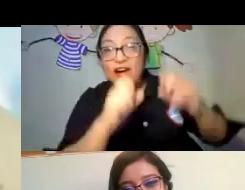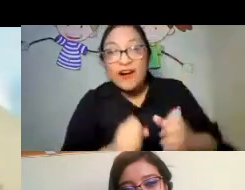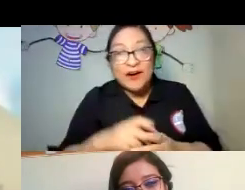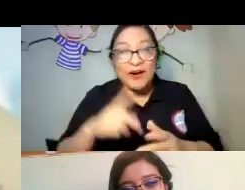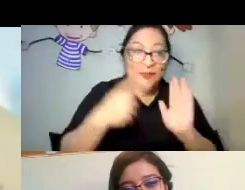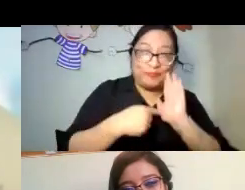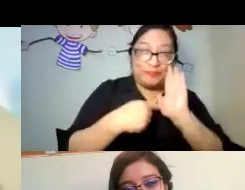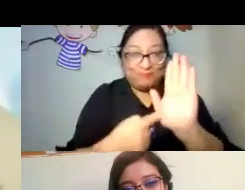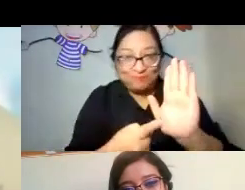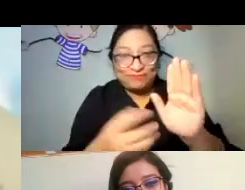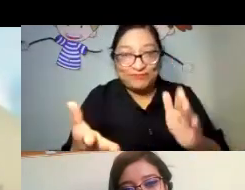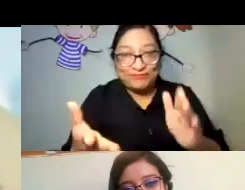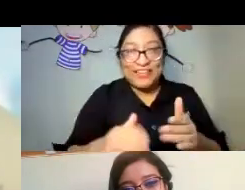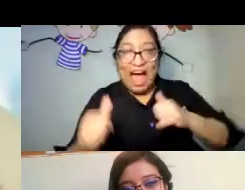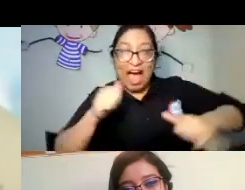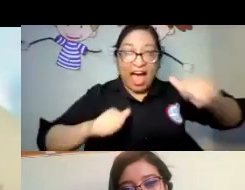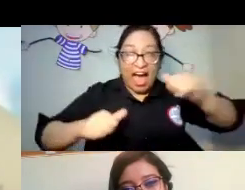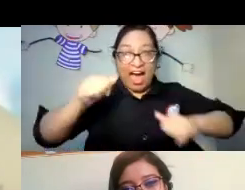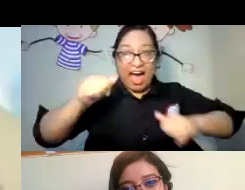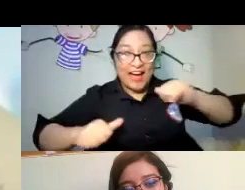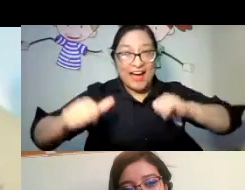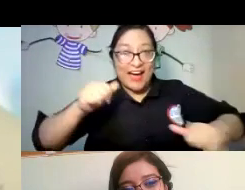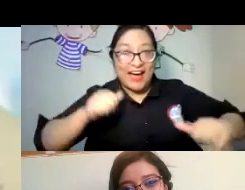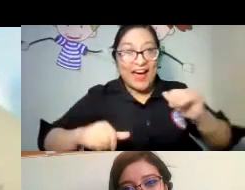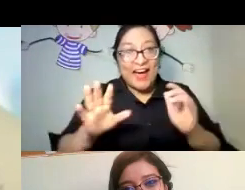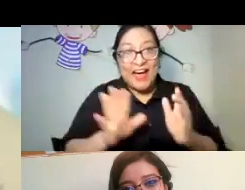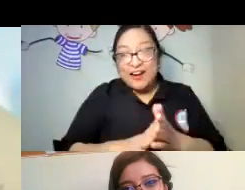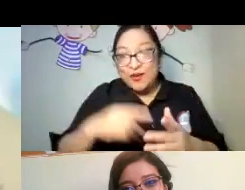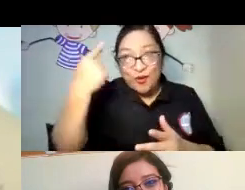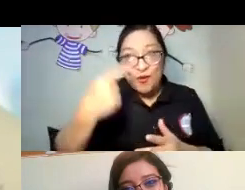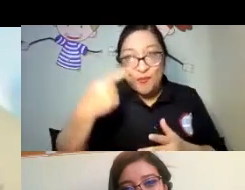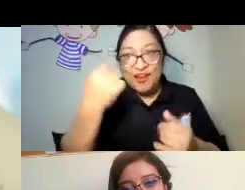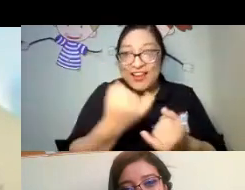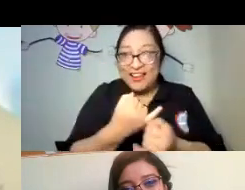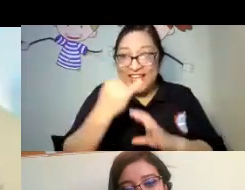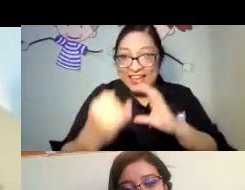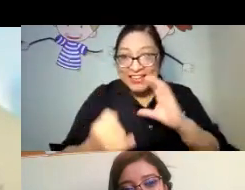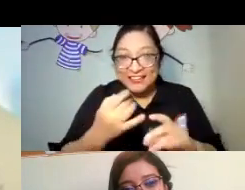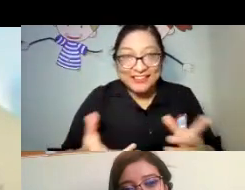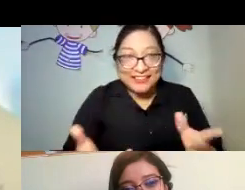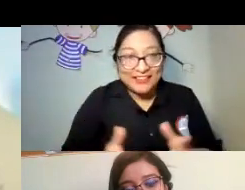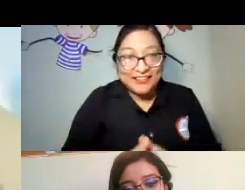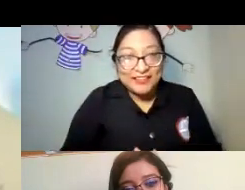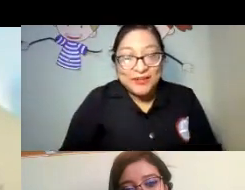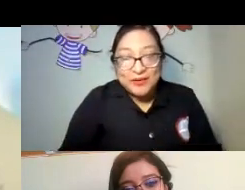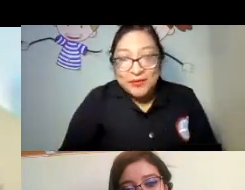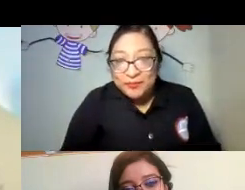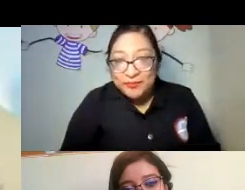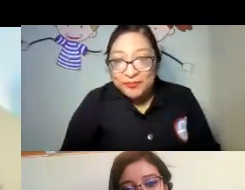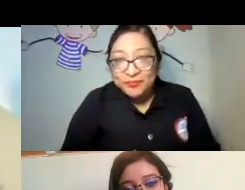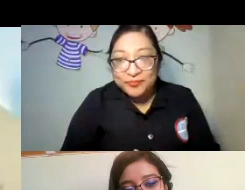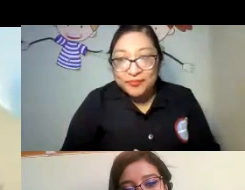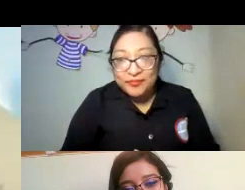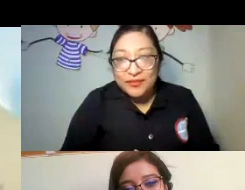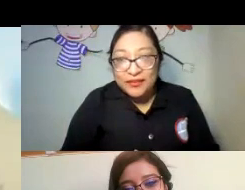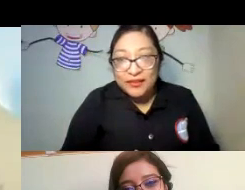presentaciones artísticas como el Día de la Identidad Nacional, realizando tareas en clase y la presentación